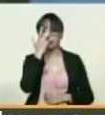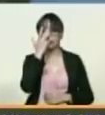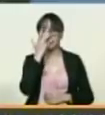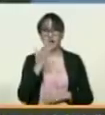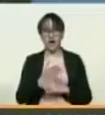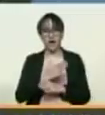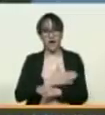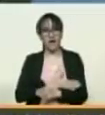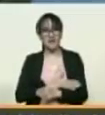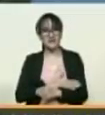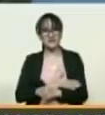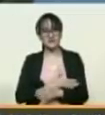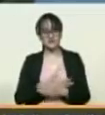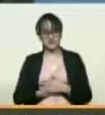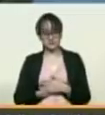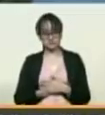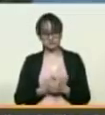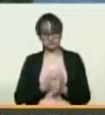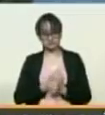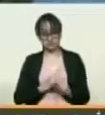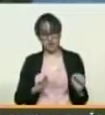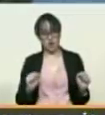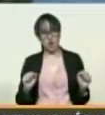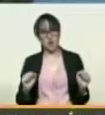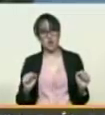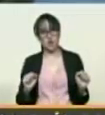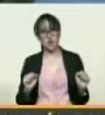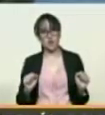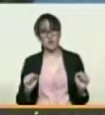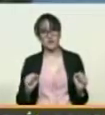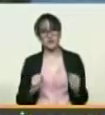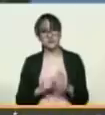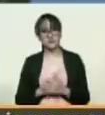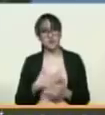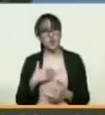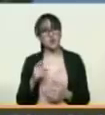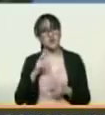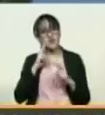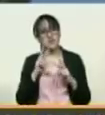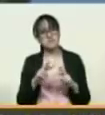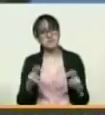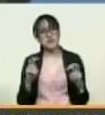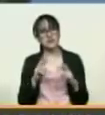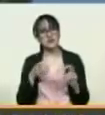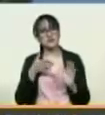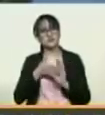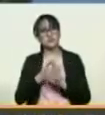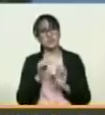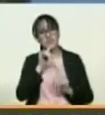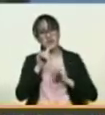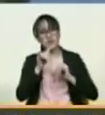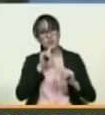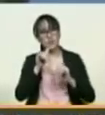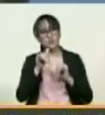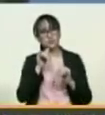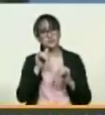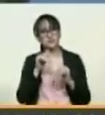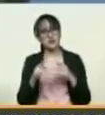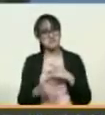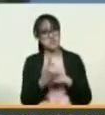fue incapaz, tal vez más bien no quiso investigar las denuncias que iban